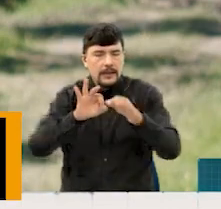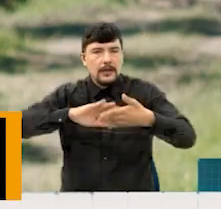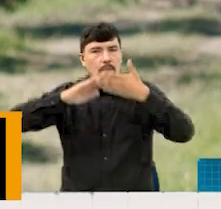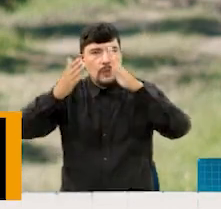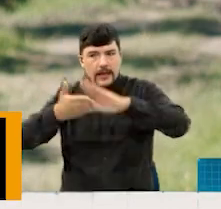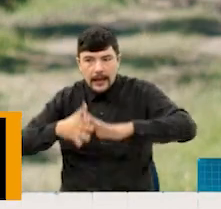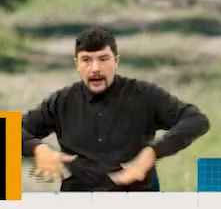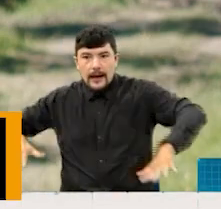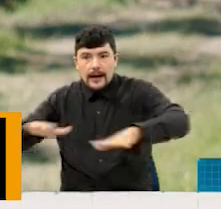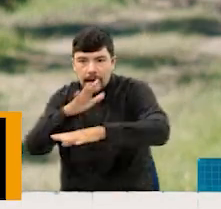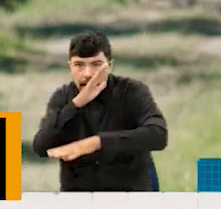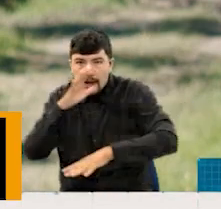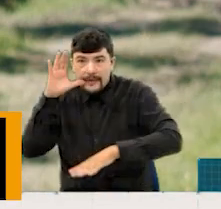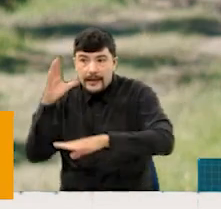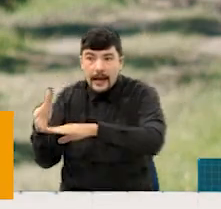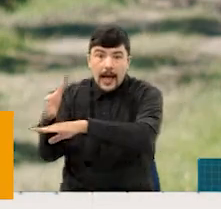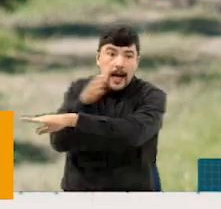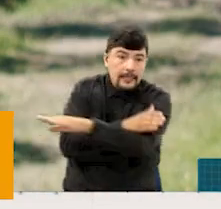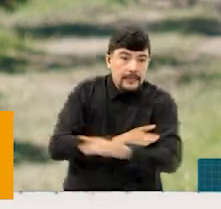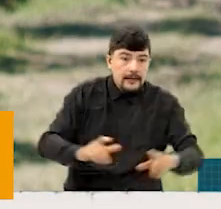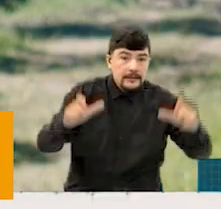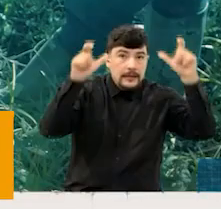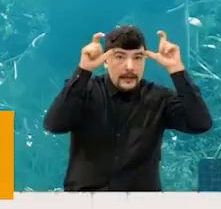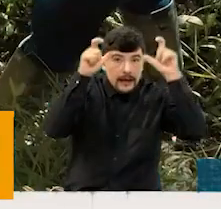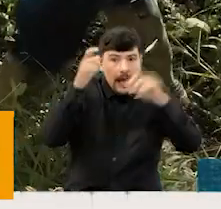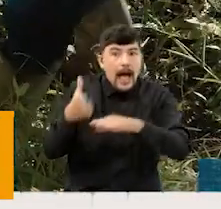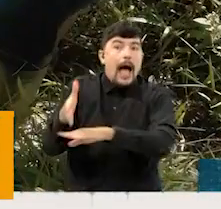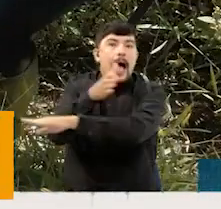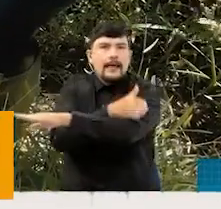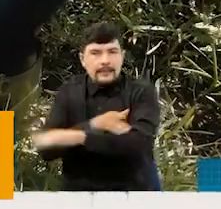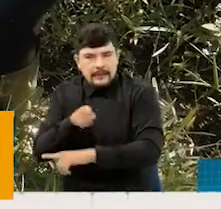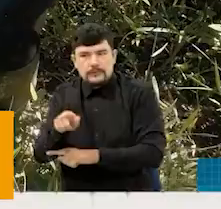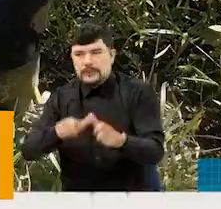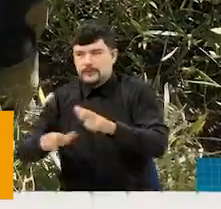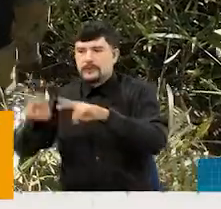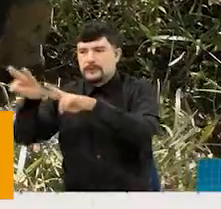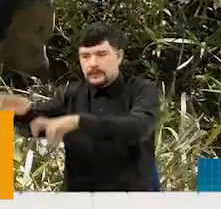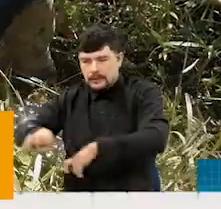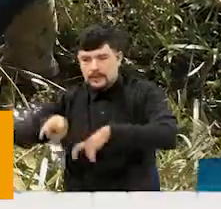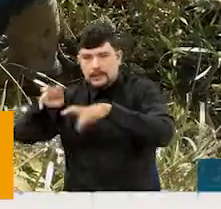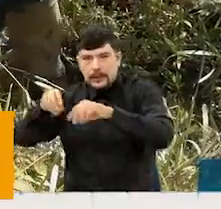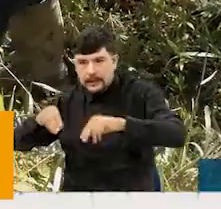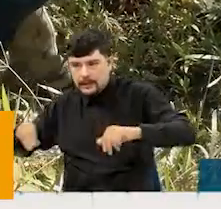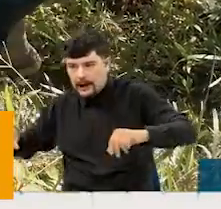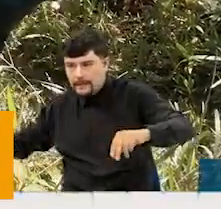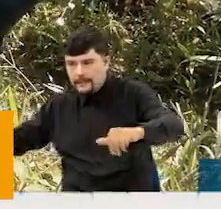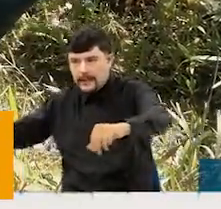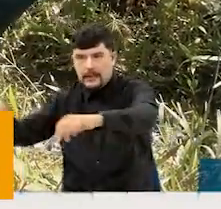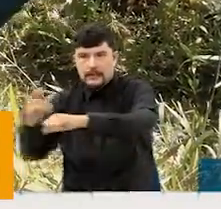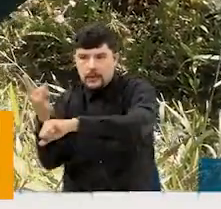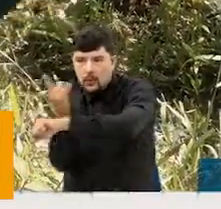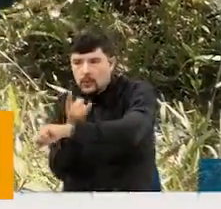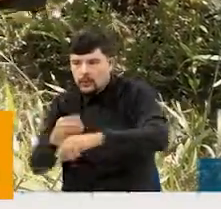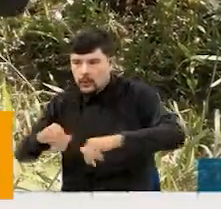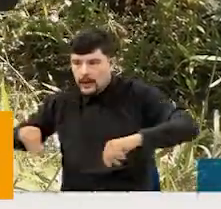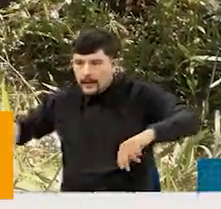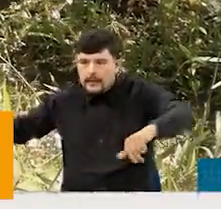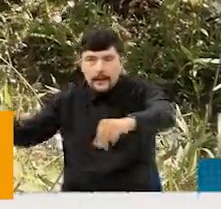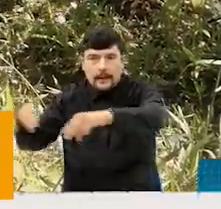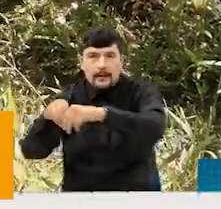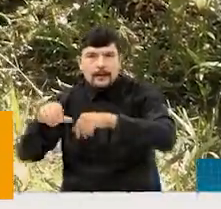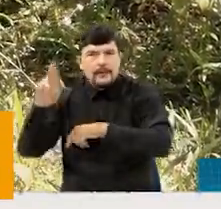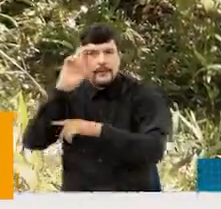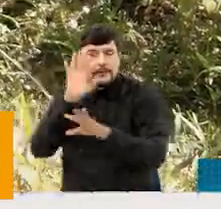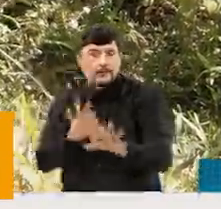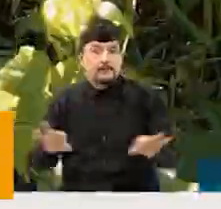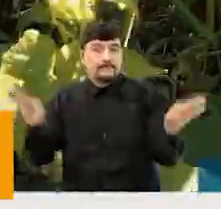tema ganadero es esencial incentivar a la gente de que antes de ser ganadero hay que ser agricultor. ¿Agricultor de